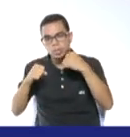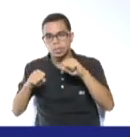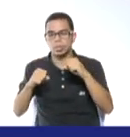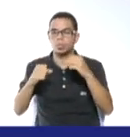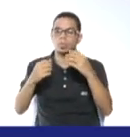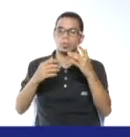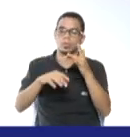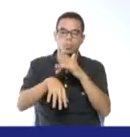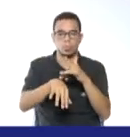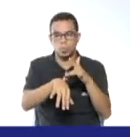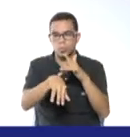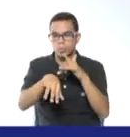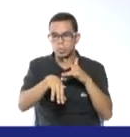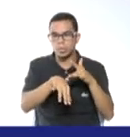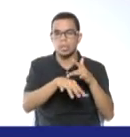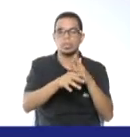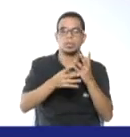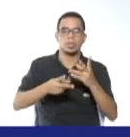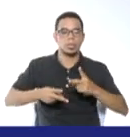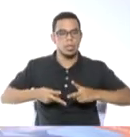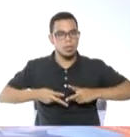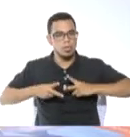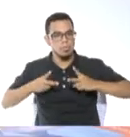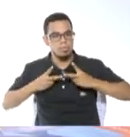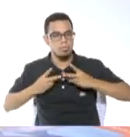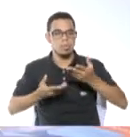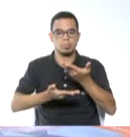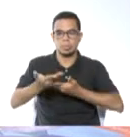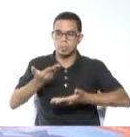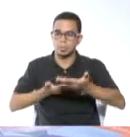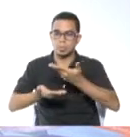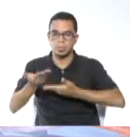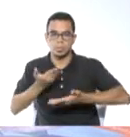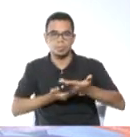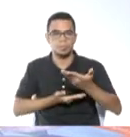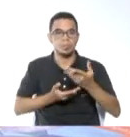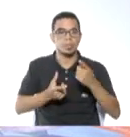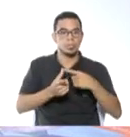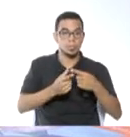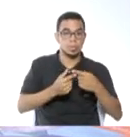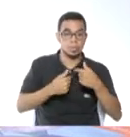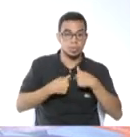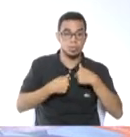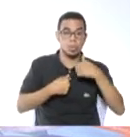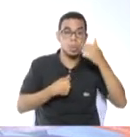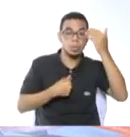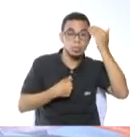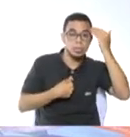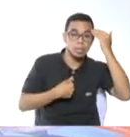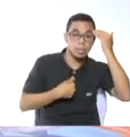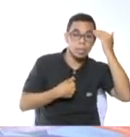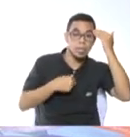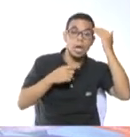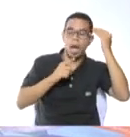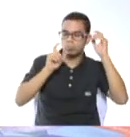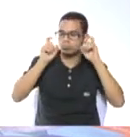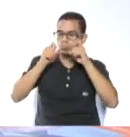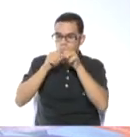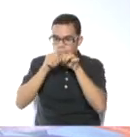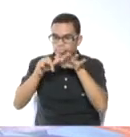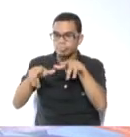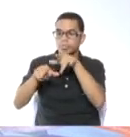y se aprende a hacer y a convivir. Es decir, que tenemos que partir de lo que conocemos para aprender algo